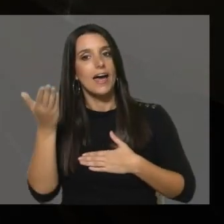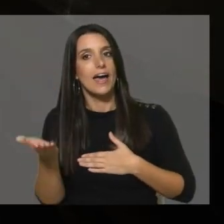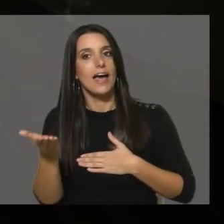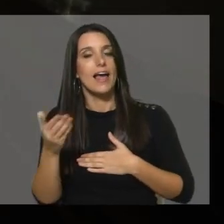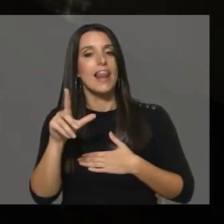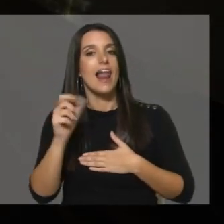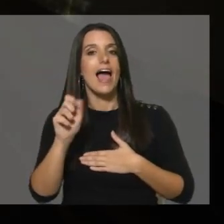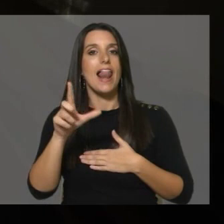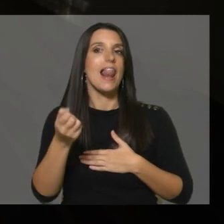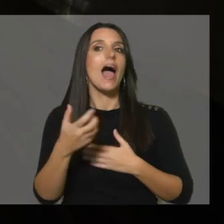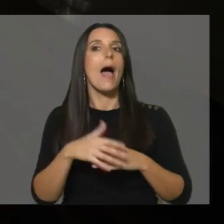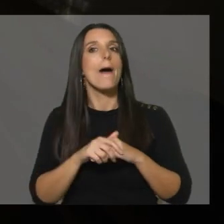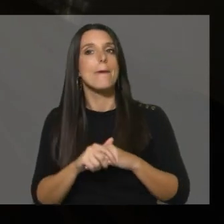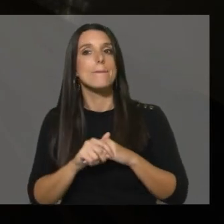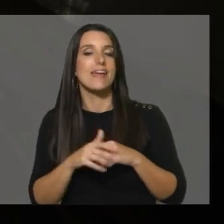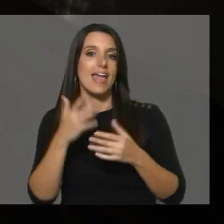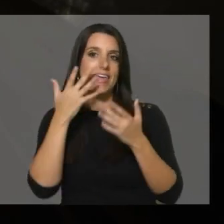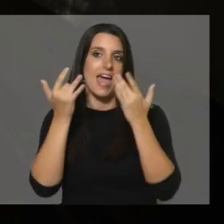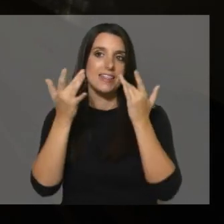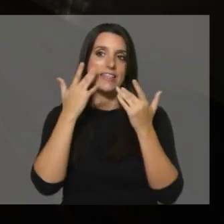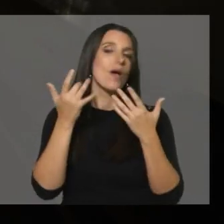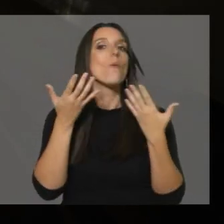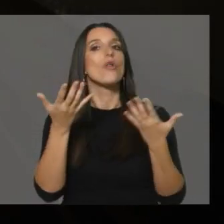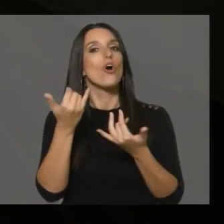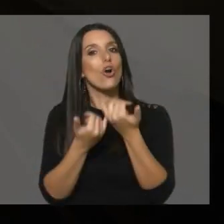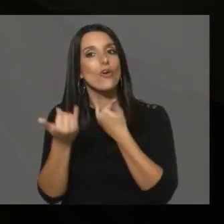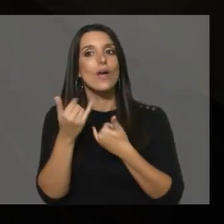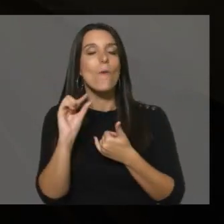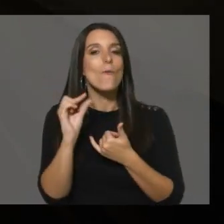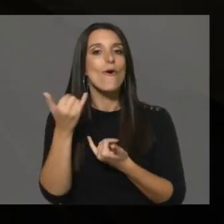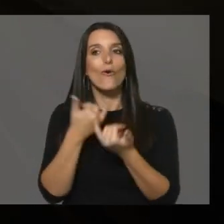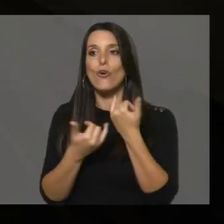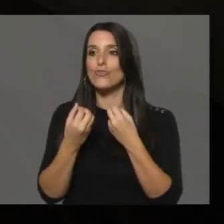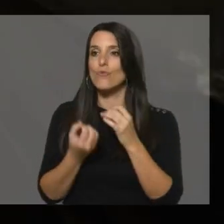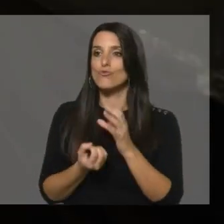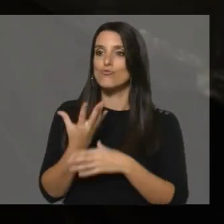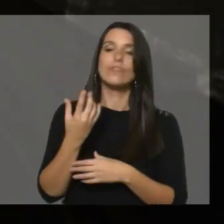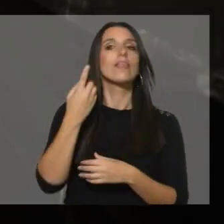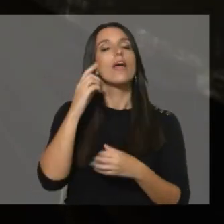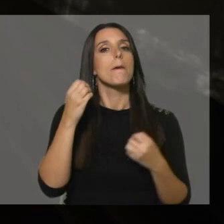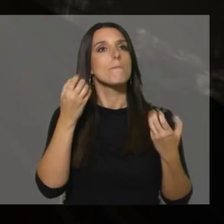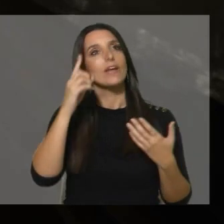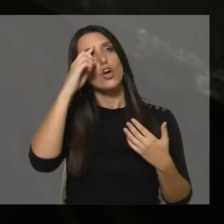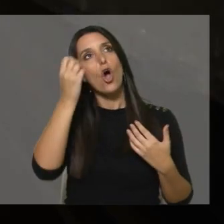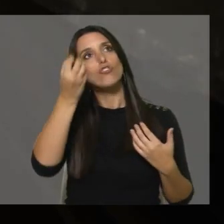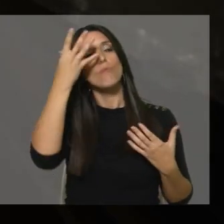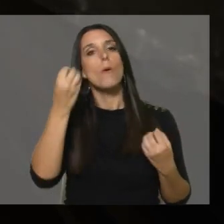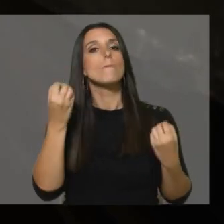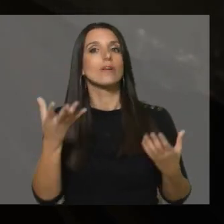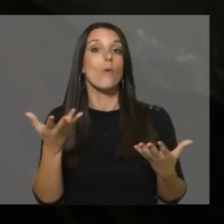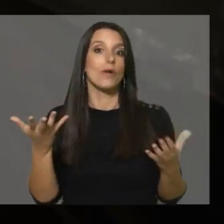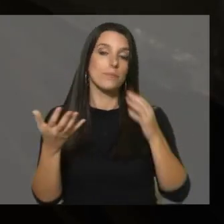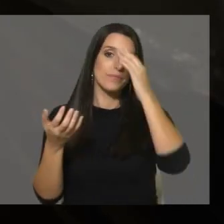Lala Severi, amiga y gran artista. Bueno, Lala, contanos un poco cómo es que surge y por qué este concepto, ¿no?